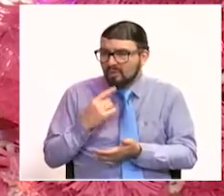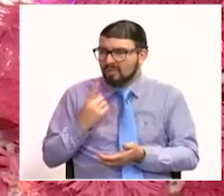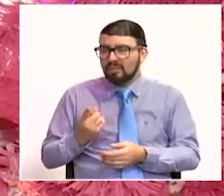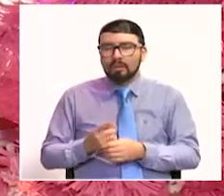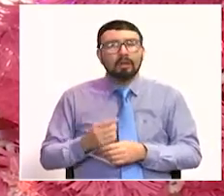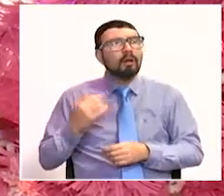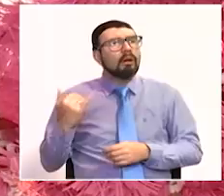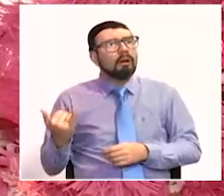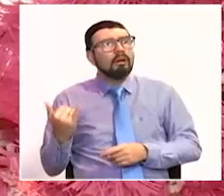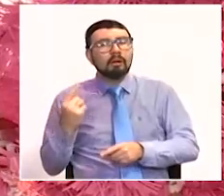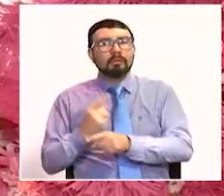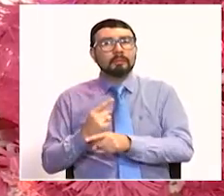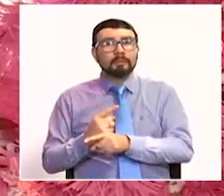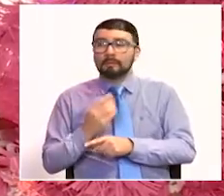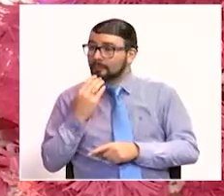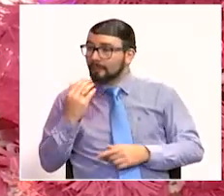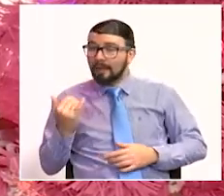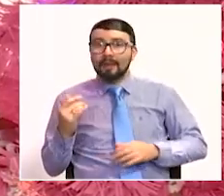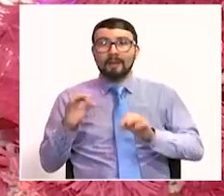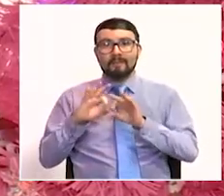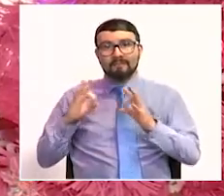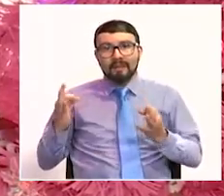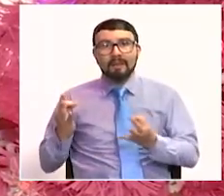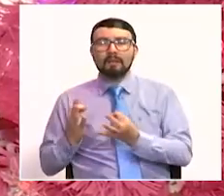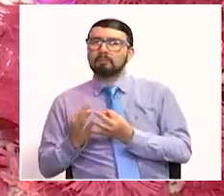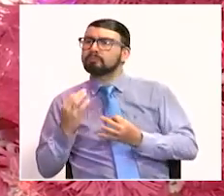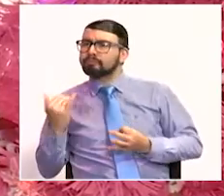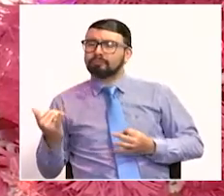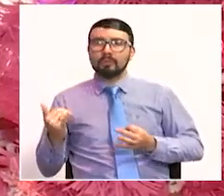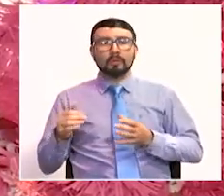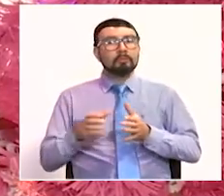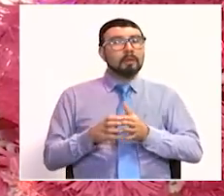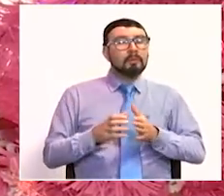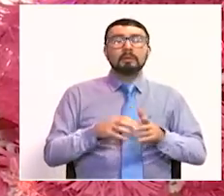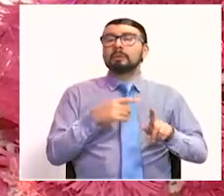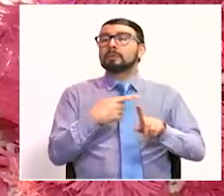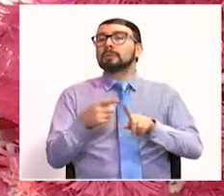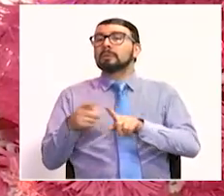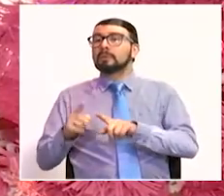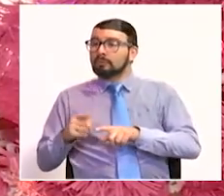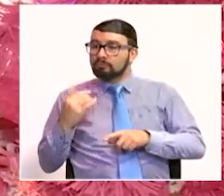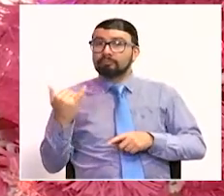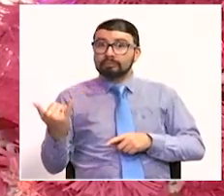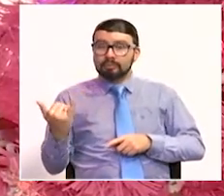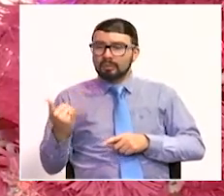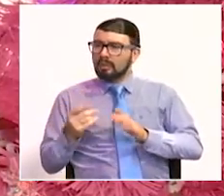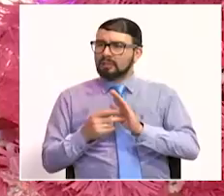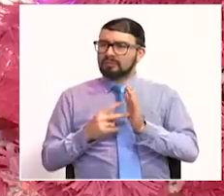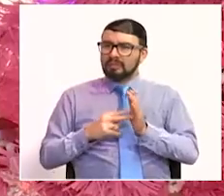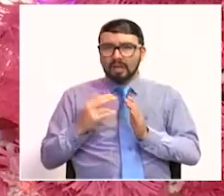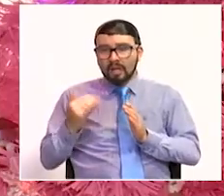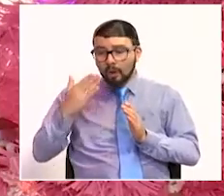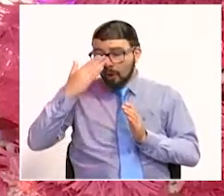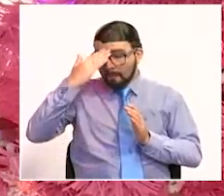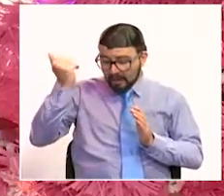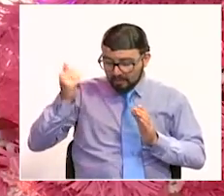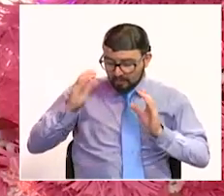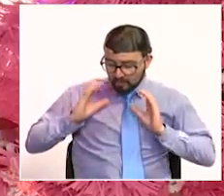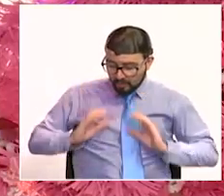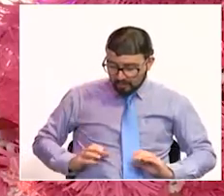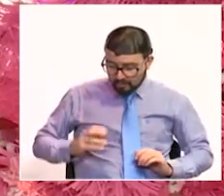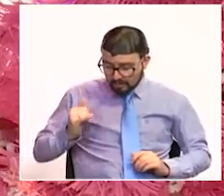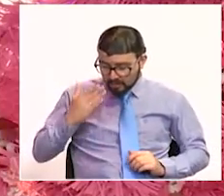época donde podemos estar con nuestra familia, con nuestros seres queridos, no quiere decir que nos olvidemos de nuestro cuerpo, de nuestra salud,